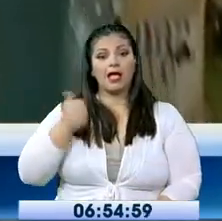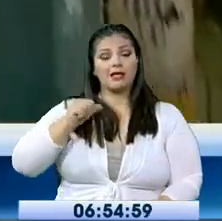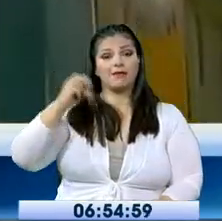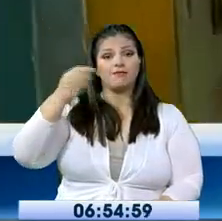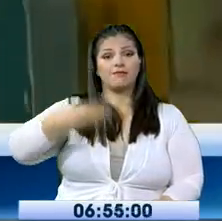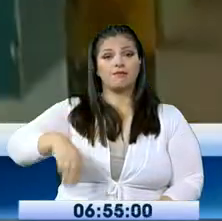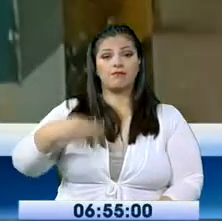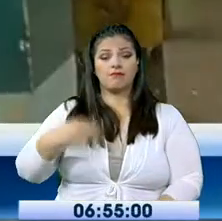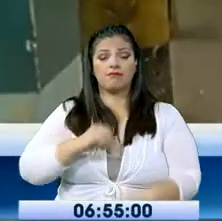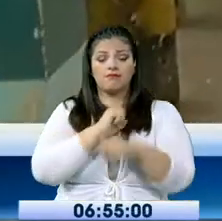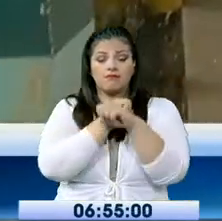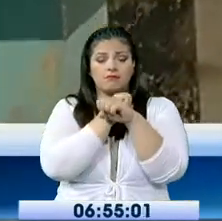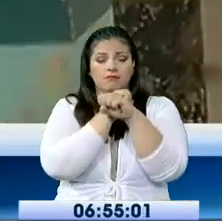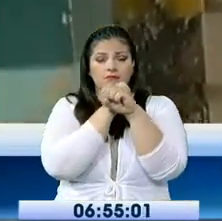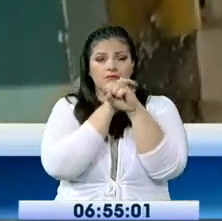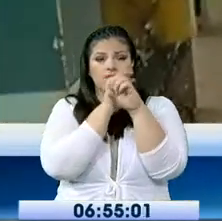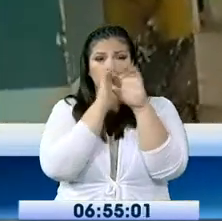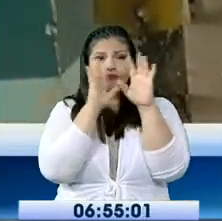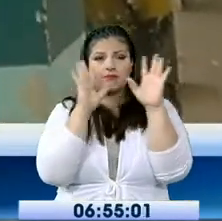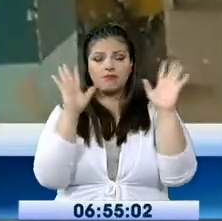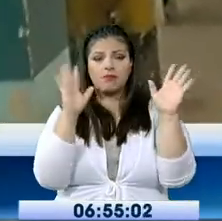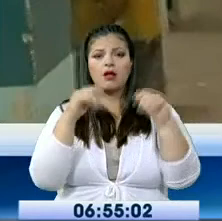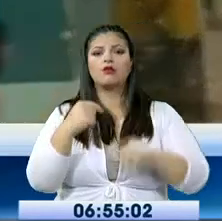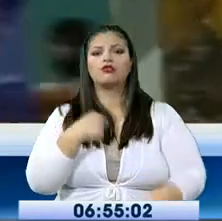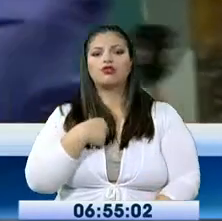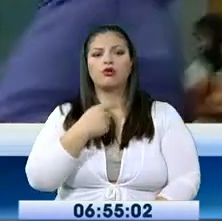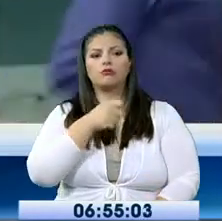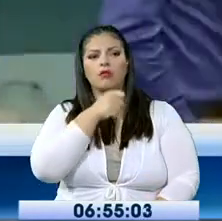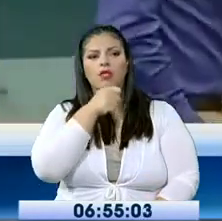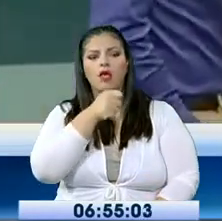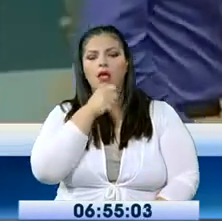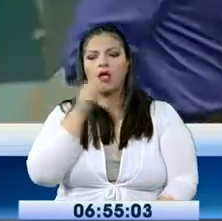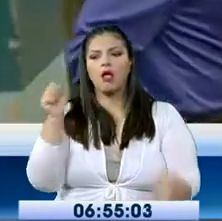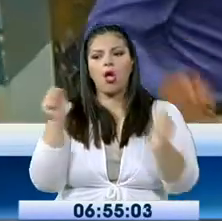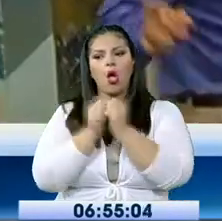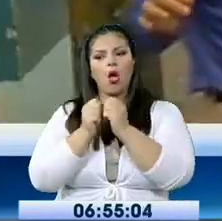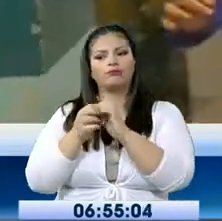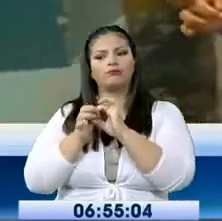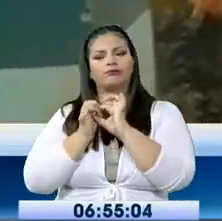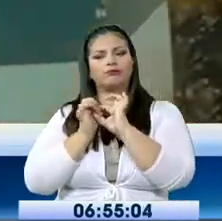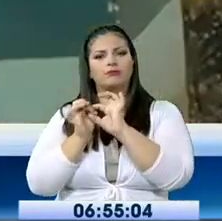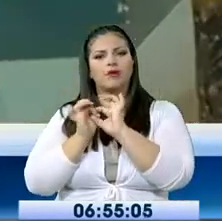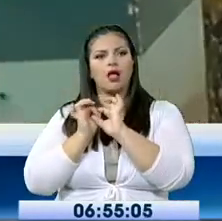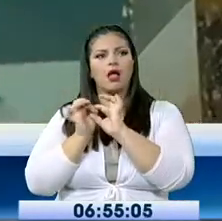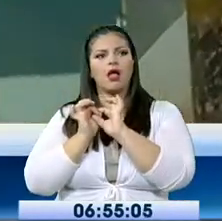acudimos a realizar las tomas, junto con mi compañero Martín Asensio, nos percatamos que la